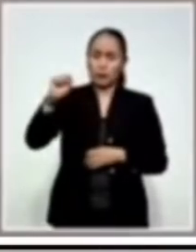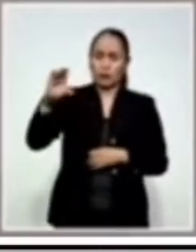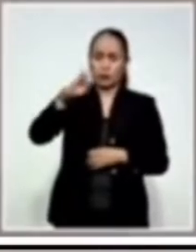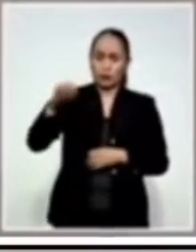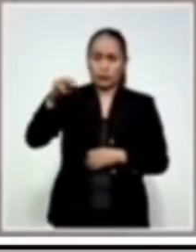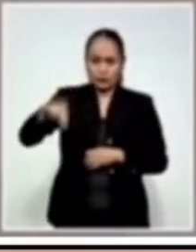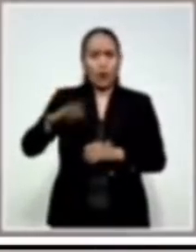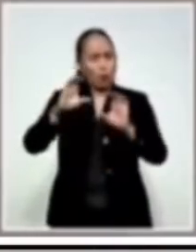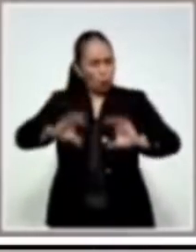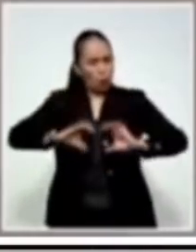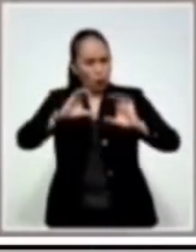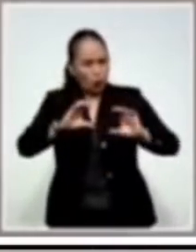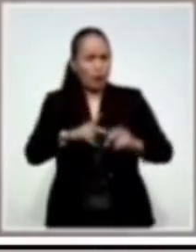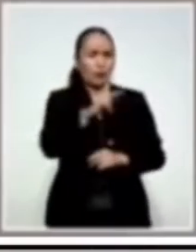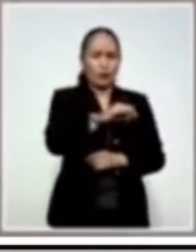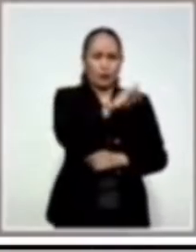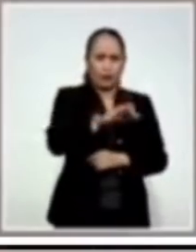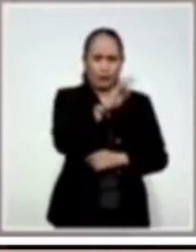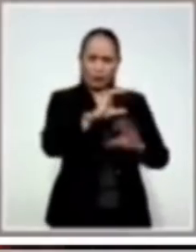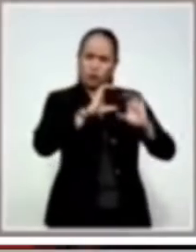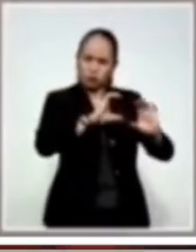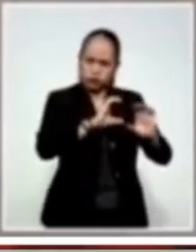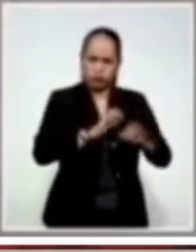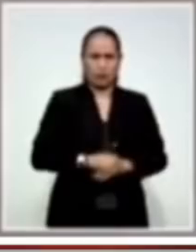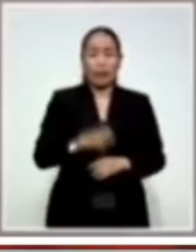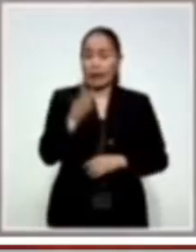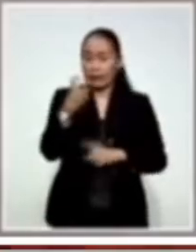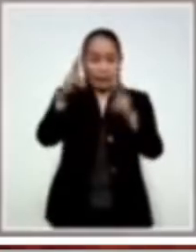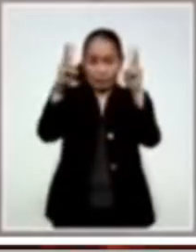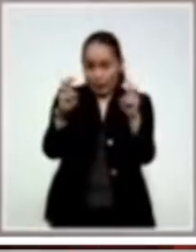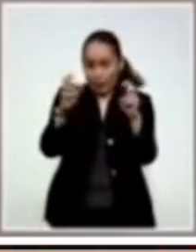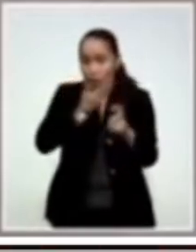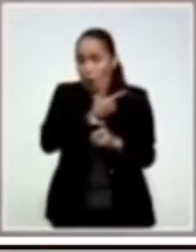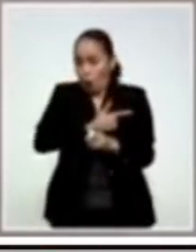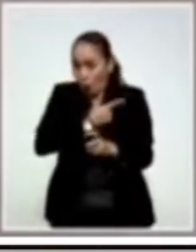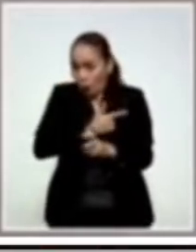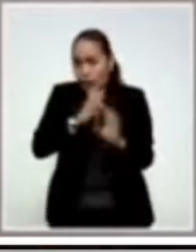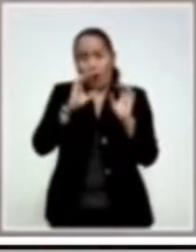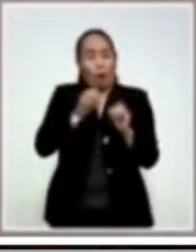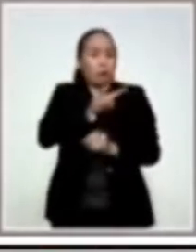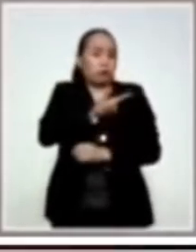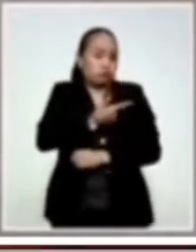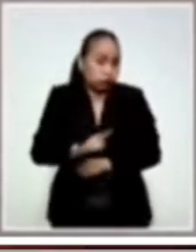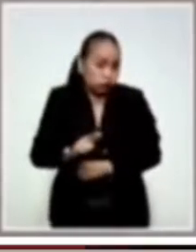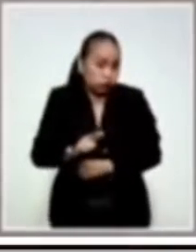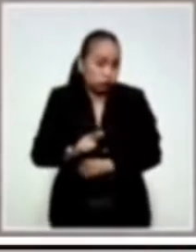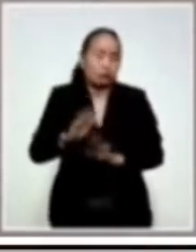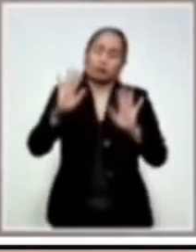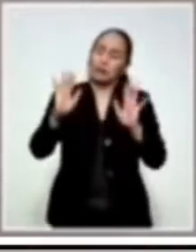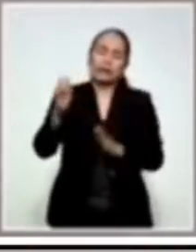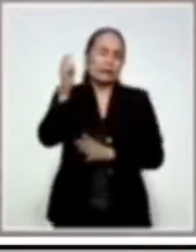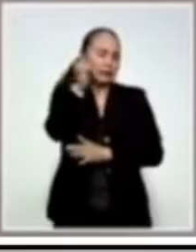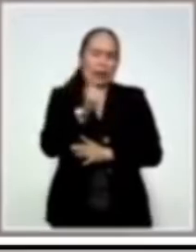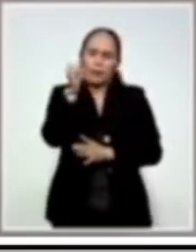Federal. Y este asunto, les haya gustado o no, eso ya es otra cosa, se llevó con pulcritud.